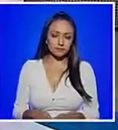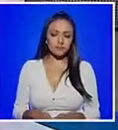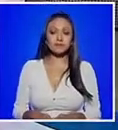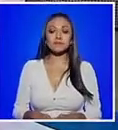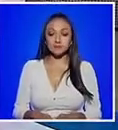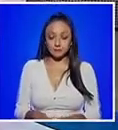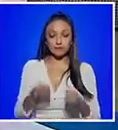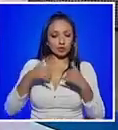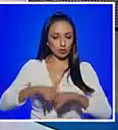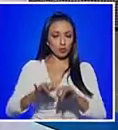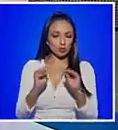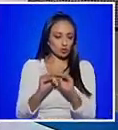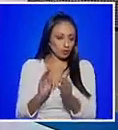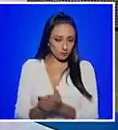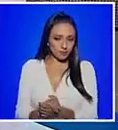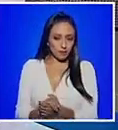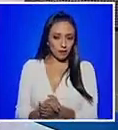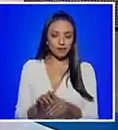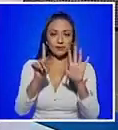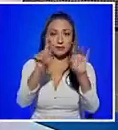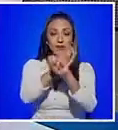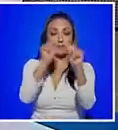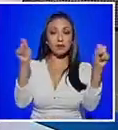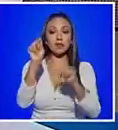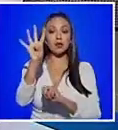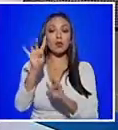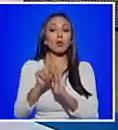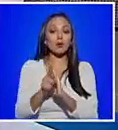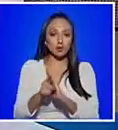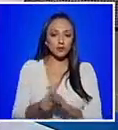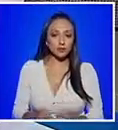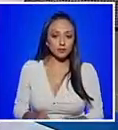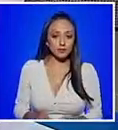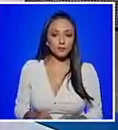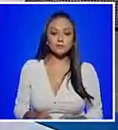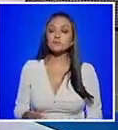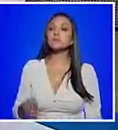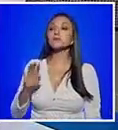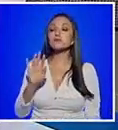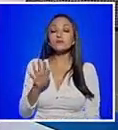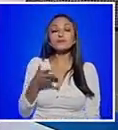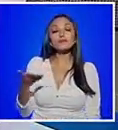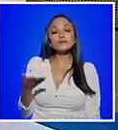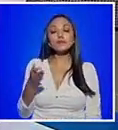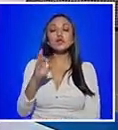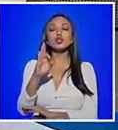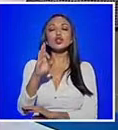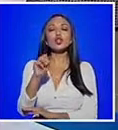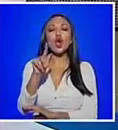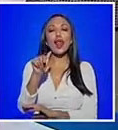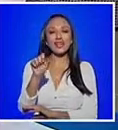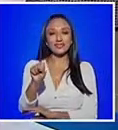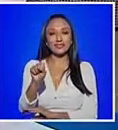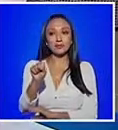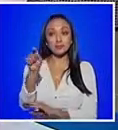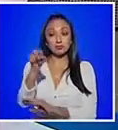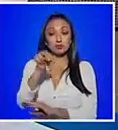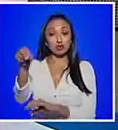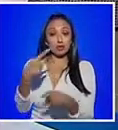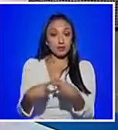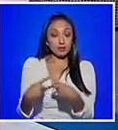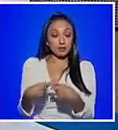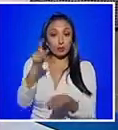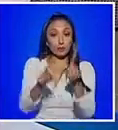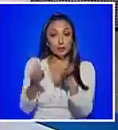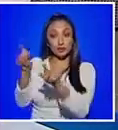Y seguimos con más información. Son las 6:04. Les contamos ahora que en el barrio Las Tolas, en Pumaski, norte de Quito, los vecinos